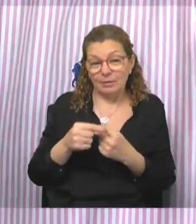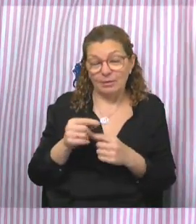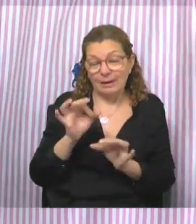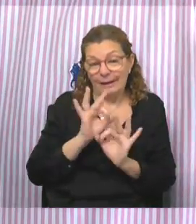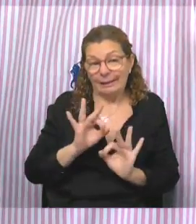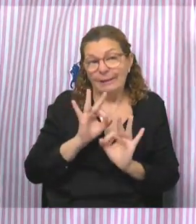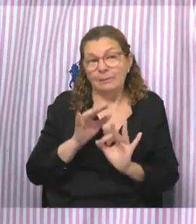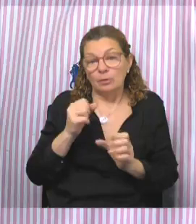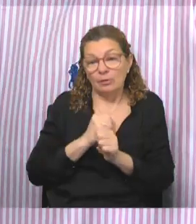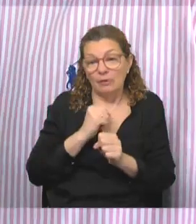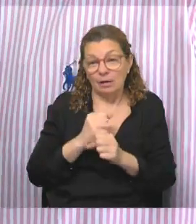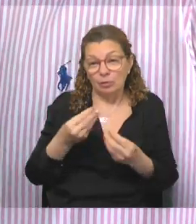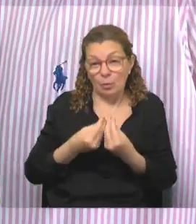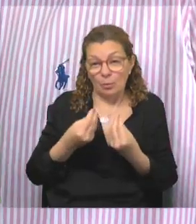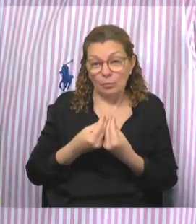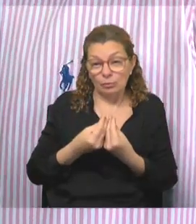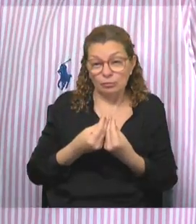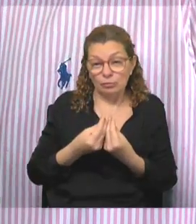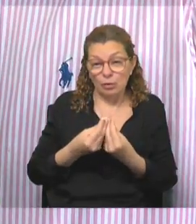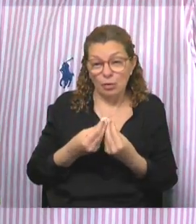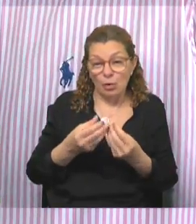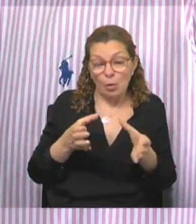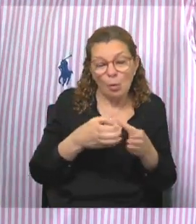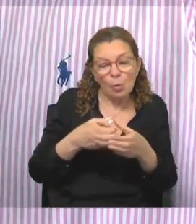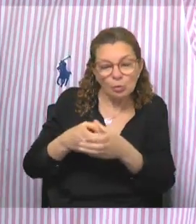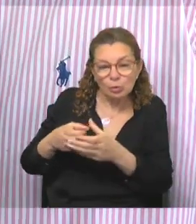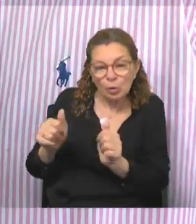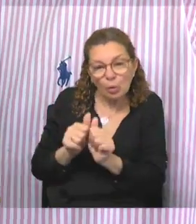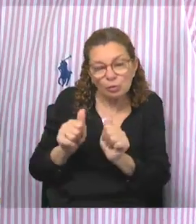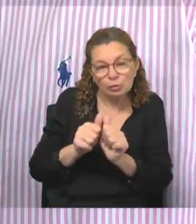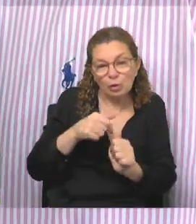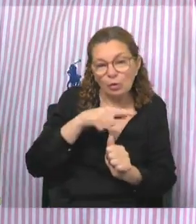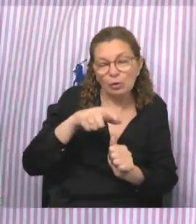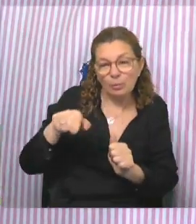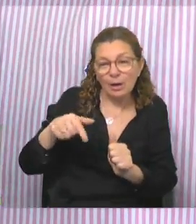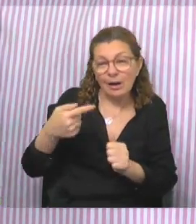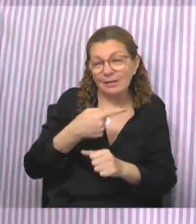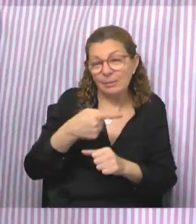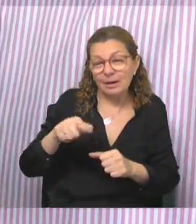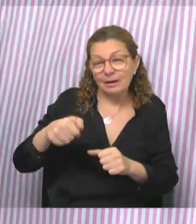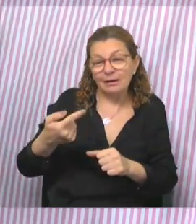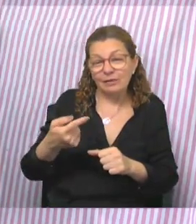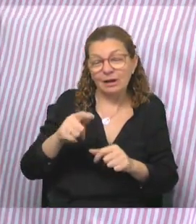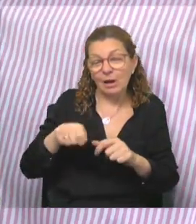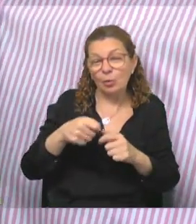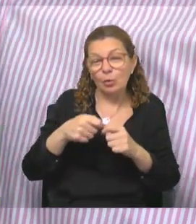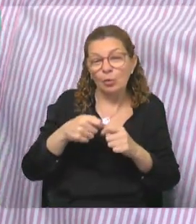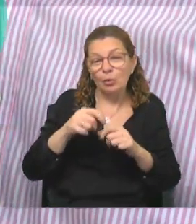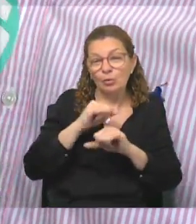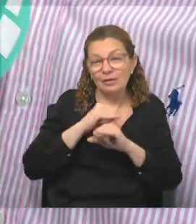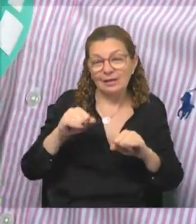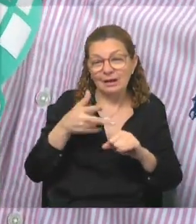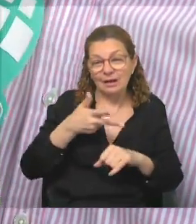Creo que estamos trabajando mucho Muchos trabajos con las comunidades también ahora si no me equivoco la semana que viene hay un Cierre en